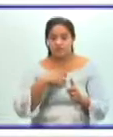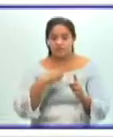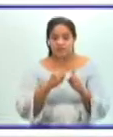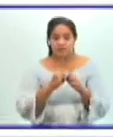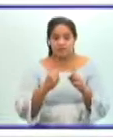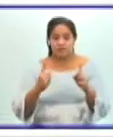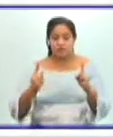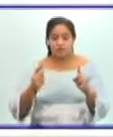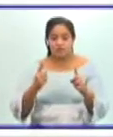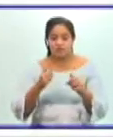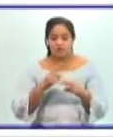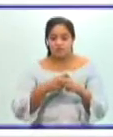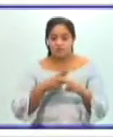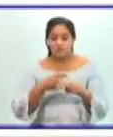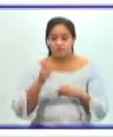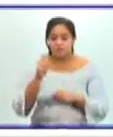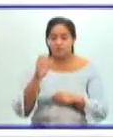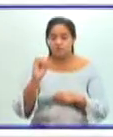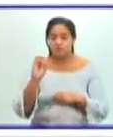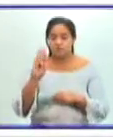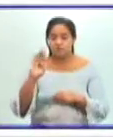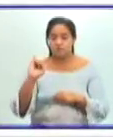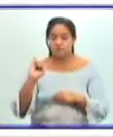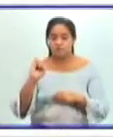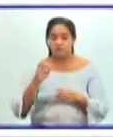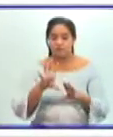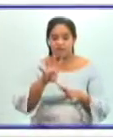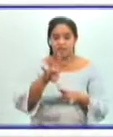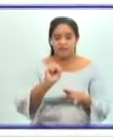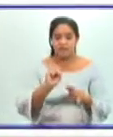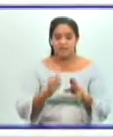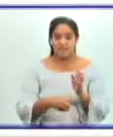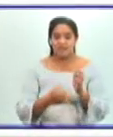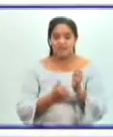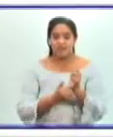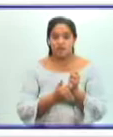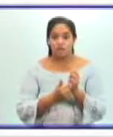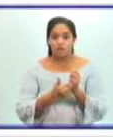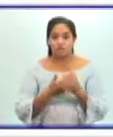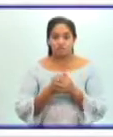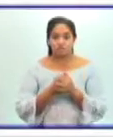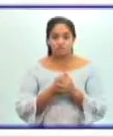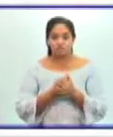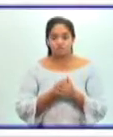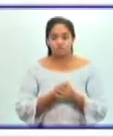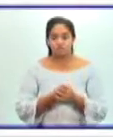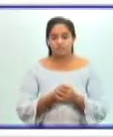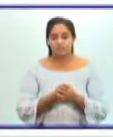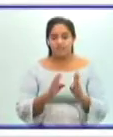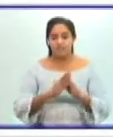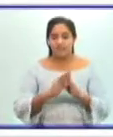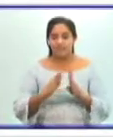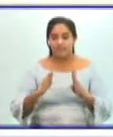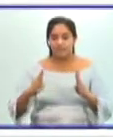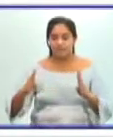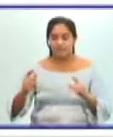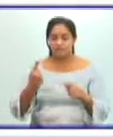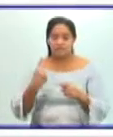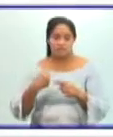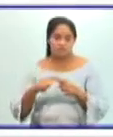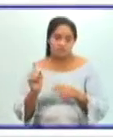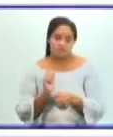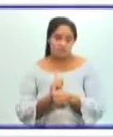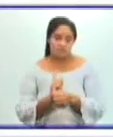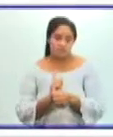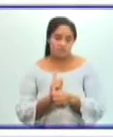Toby hasta alcanzar su hueso, que es de 12 metros? Y la distancia del perro Canelo hasta el hueso que le